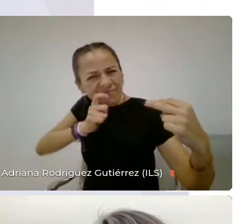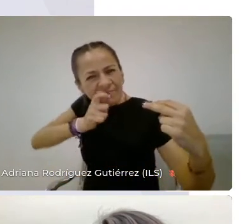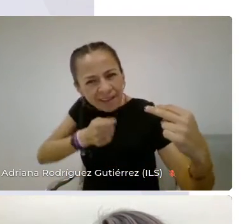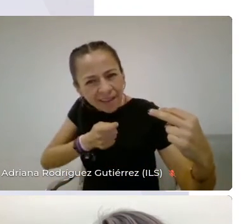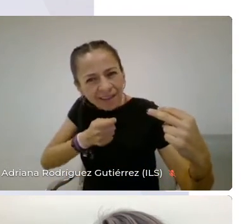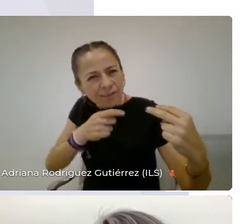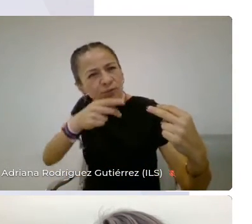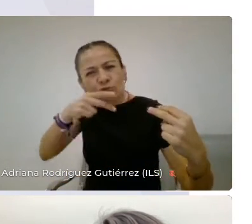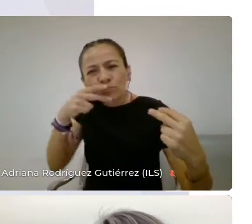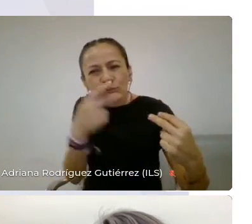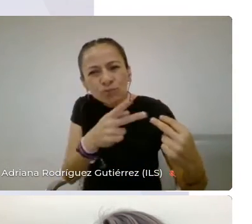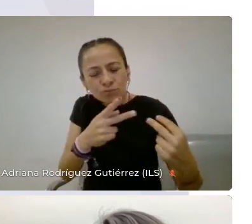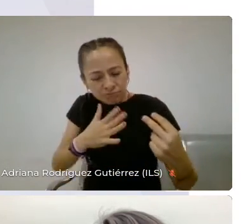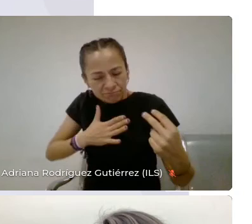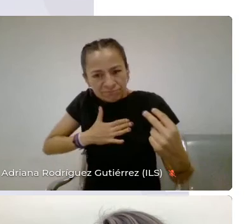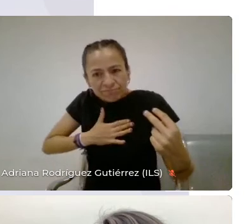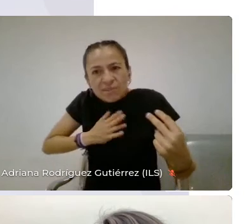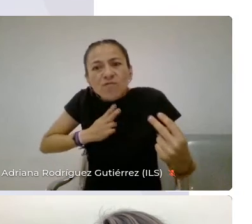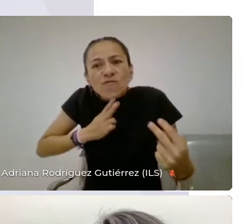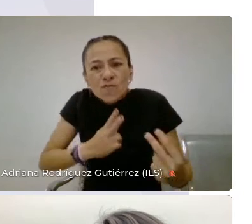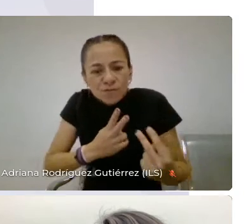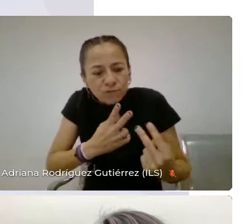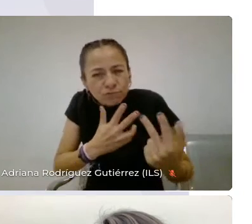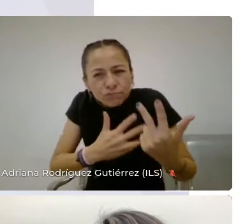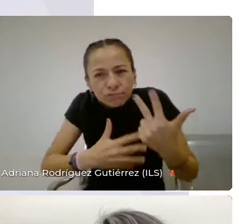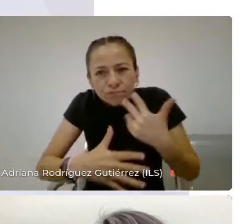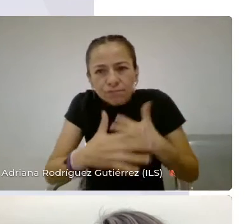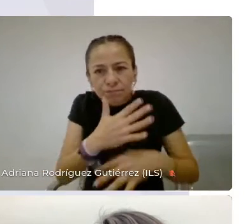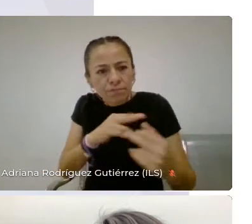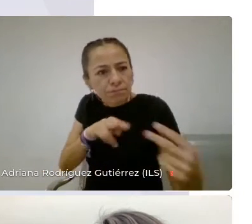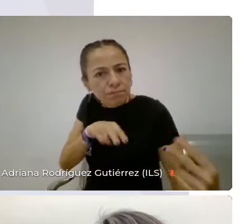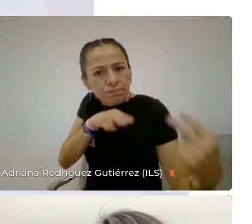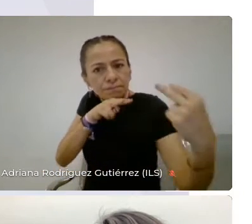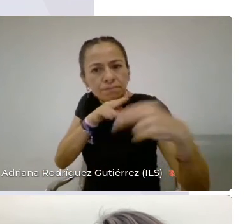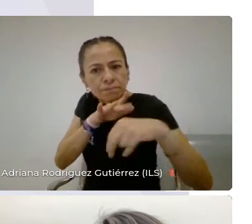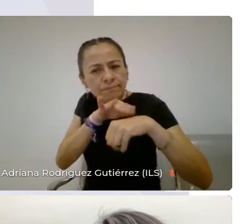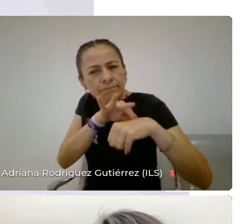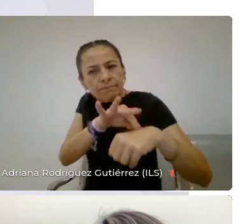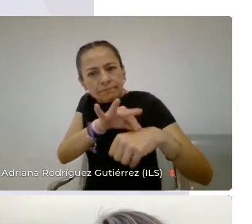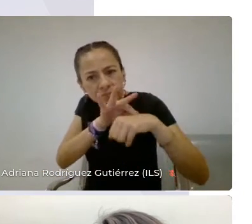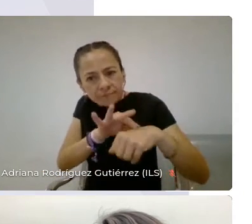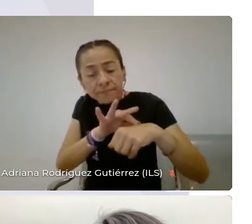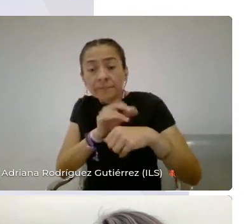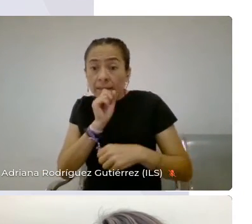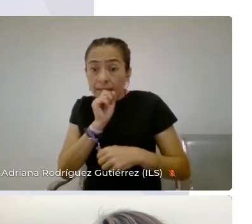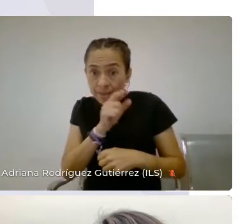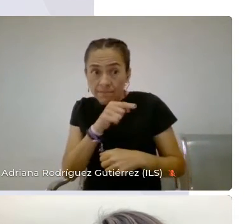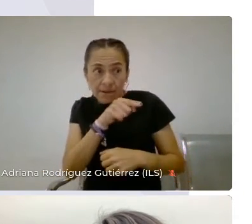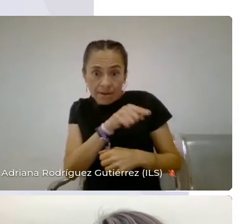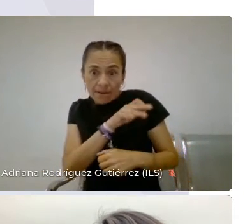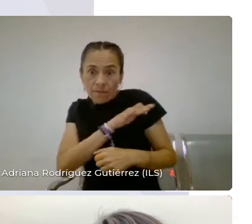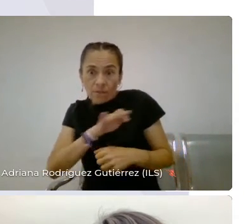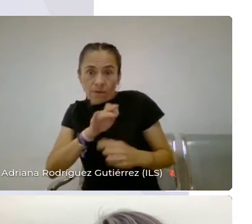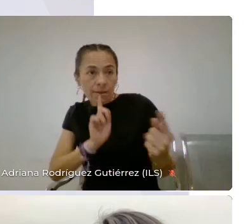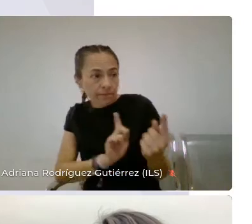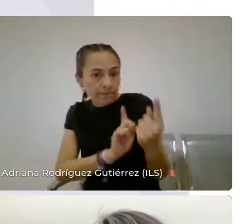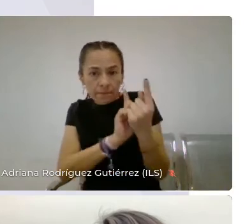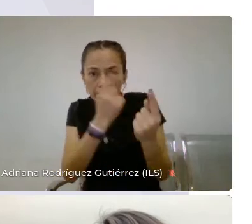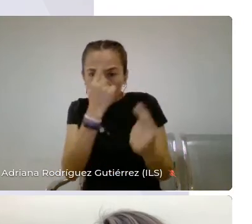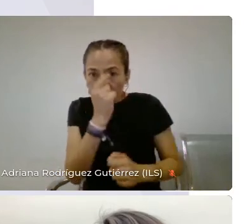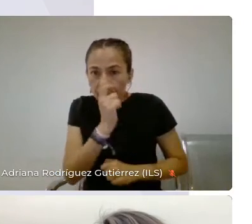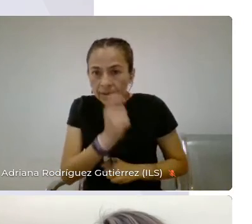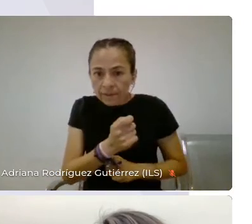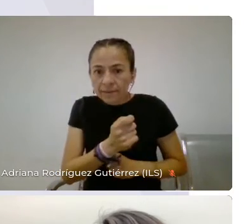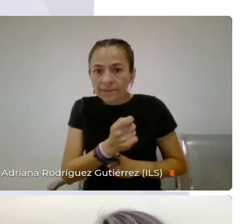quieres transmitir y saber cómo interpretarlo, ¿cierto? Y además dejarlo consignado y digamos que